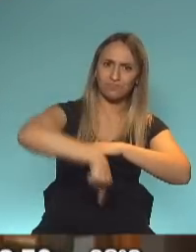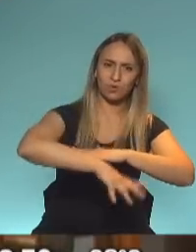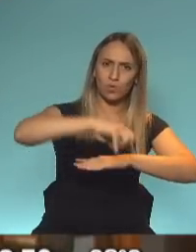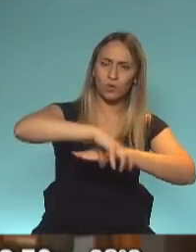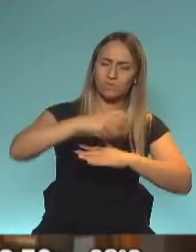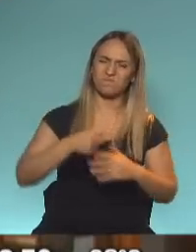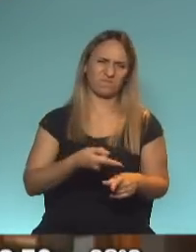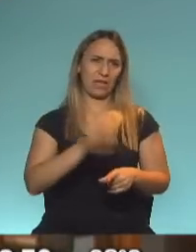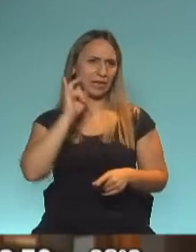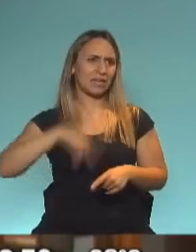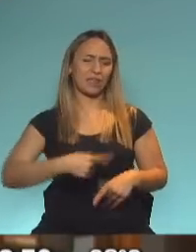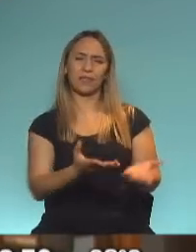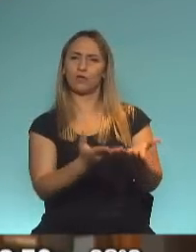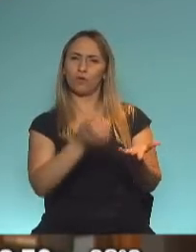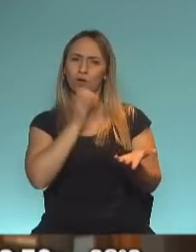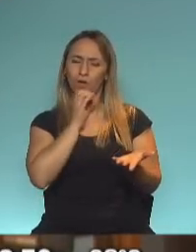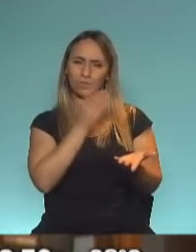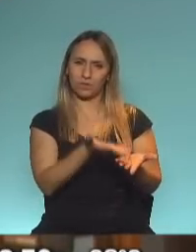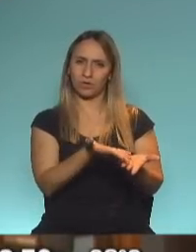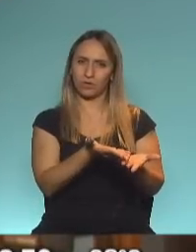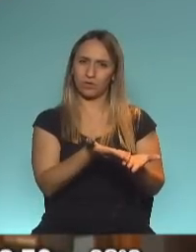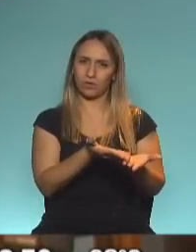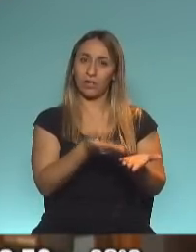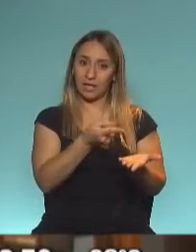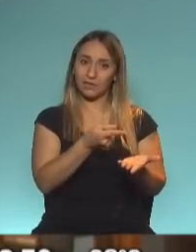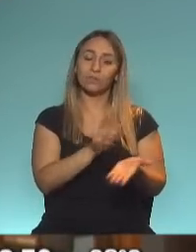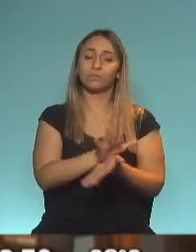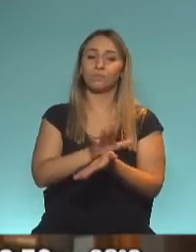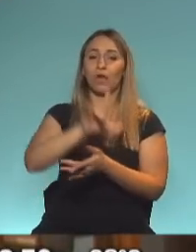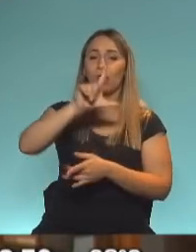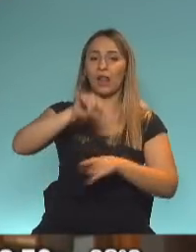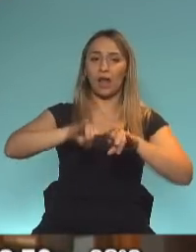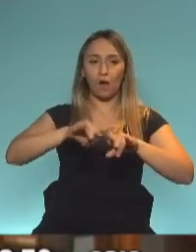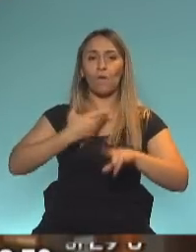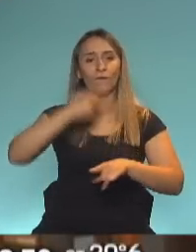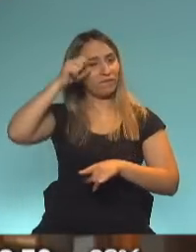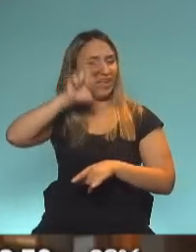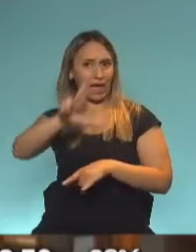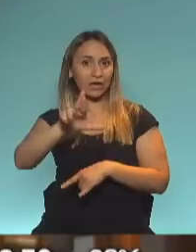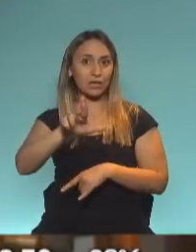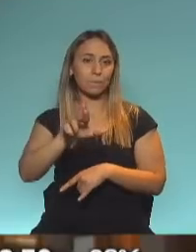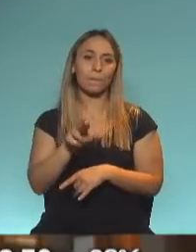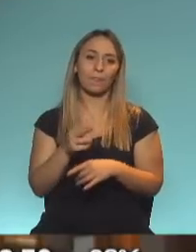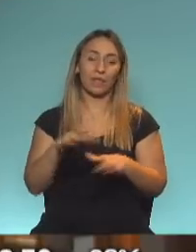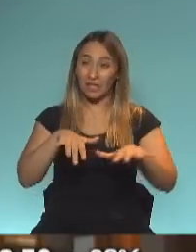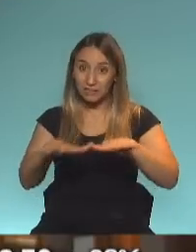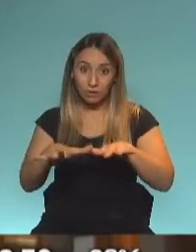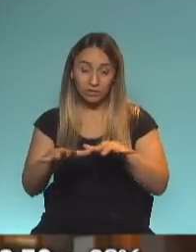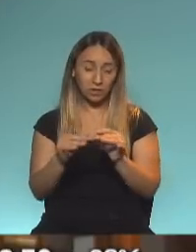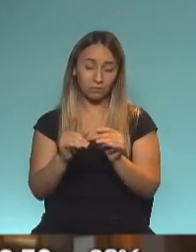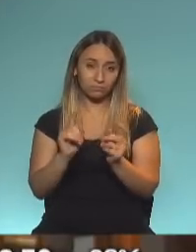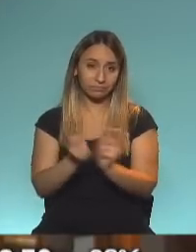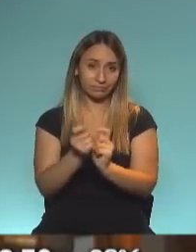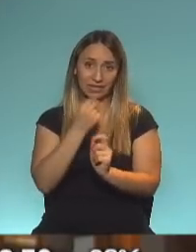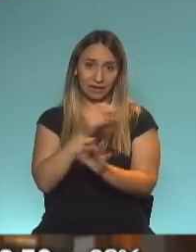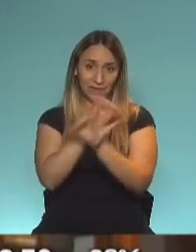bueno, formó parte de lo que llamamos el lawfare. Y esta situación no ha cambiado, porque el